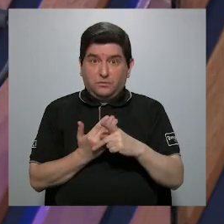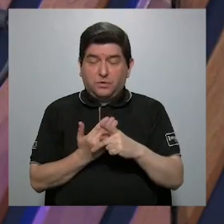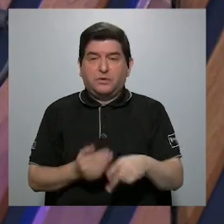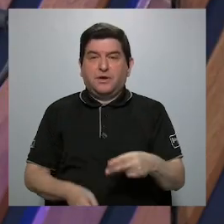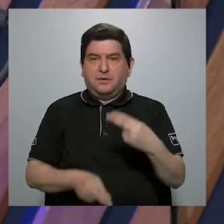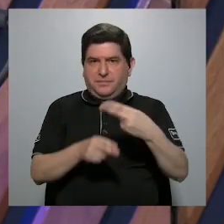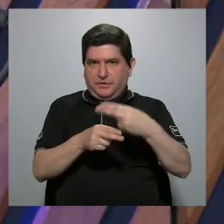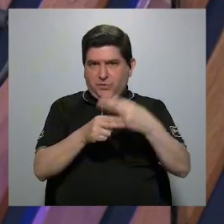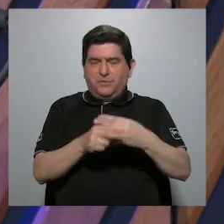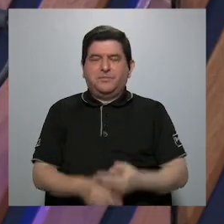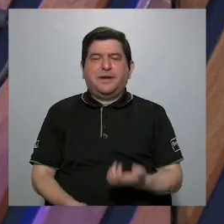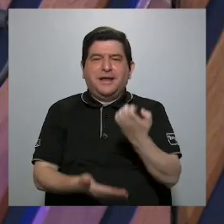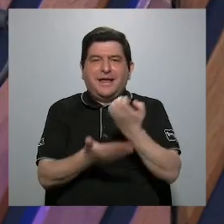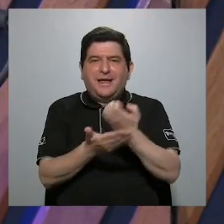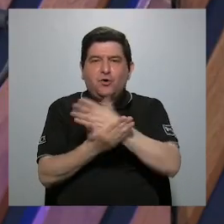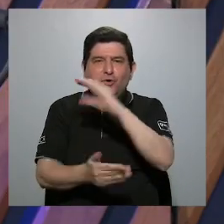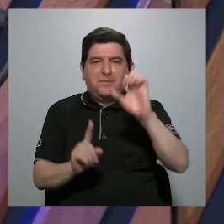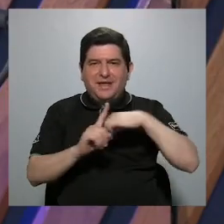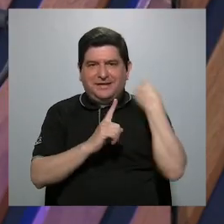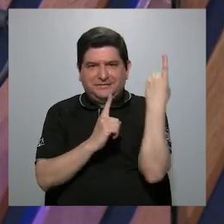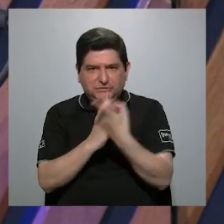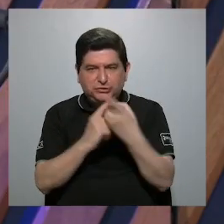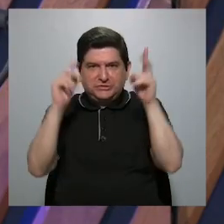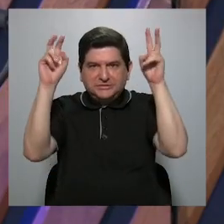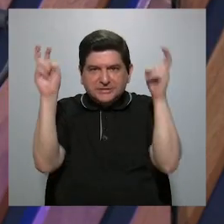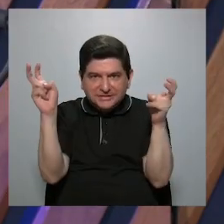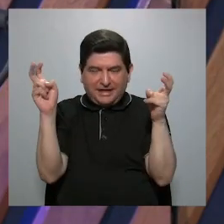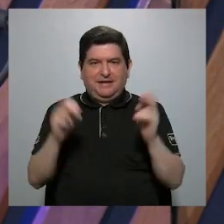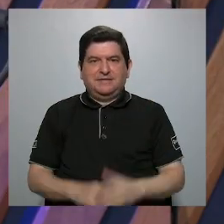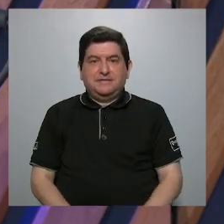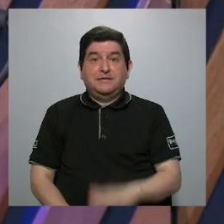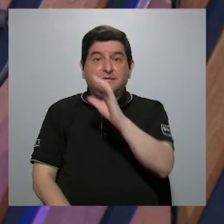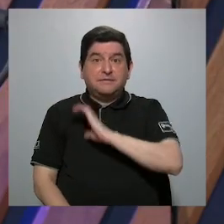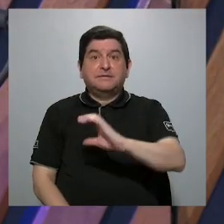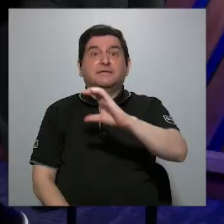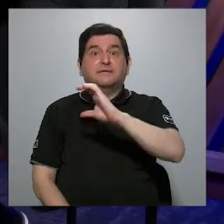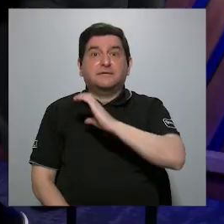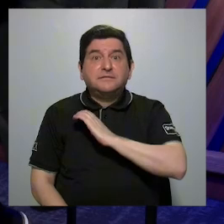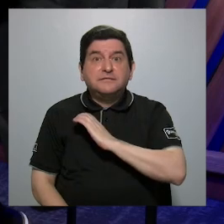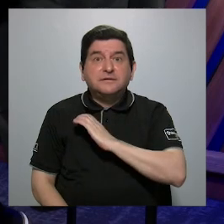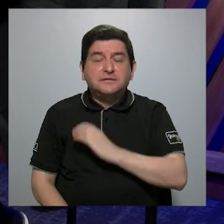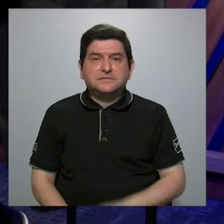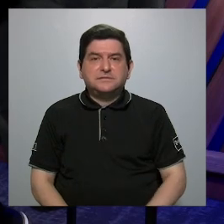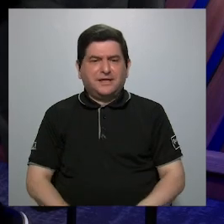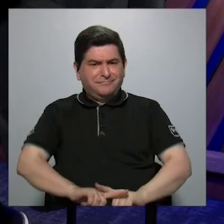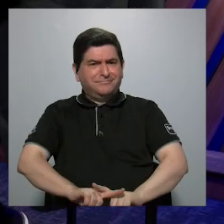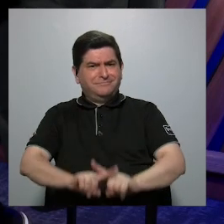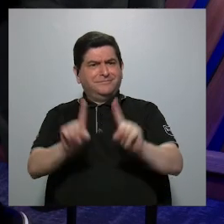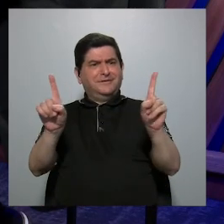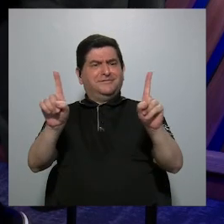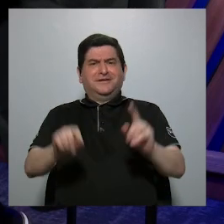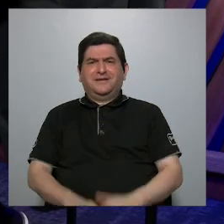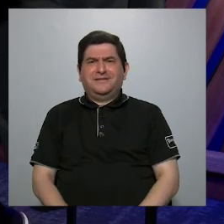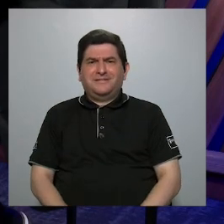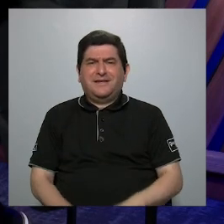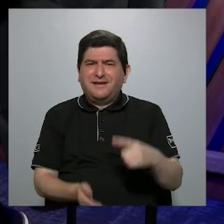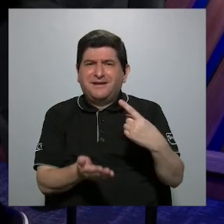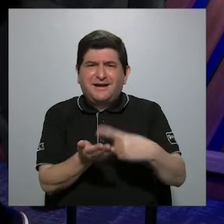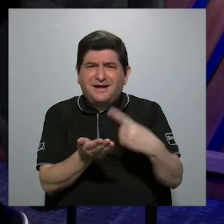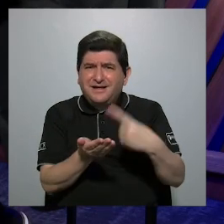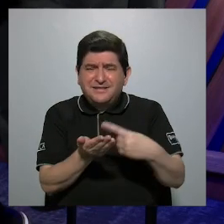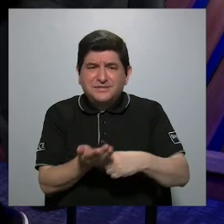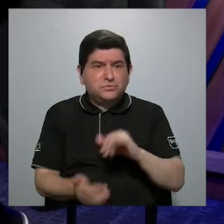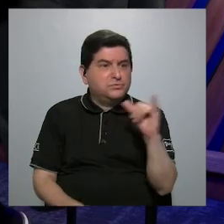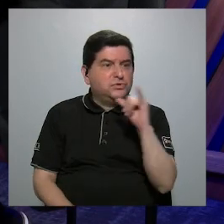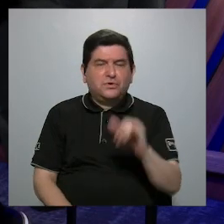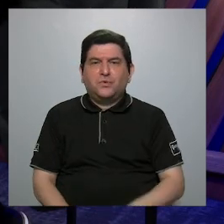programa llamado Economía y Sociedad, le da un carácter un poco diferente a si esta